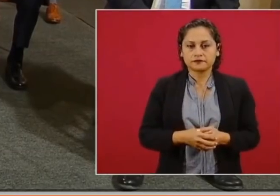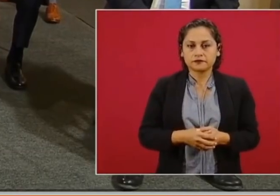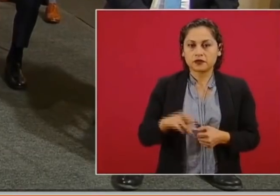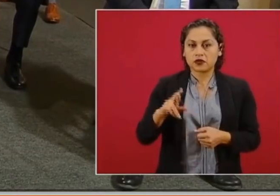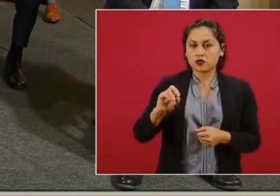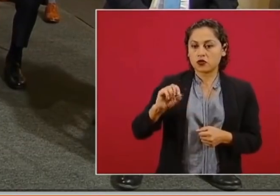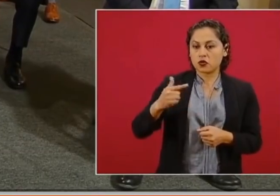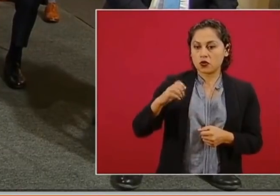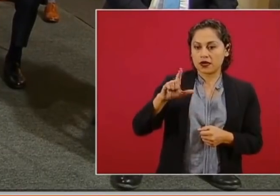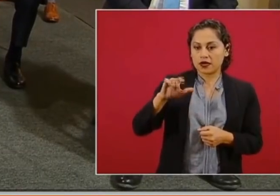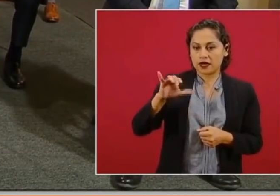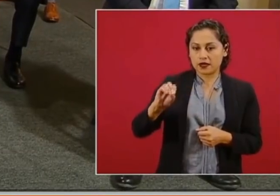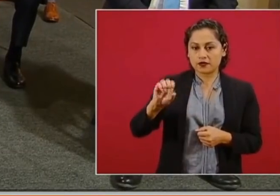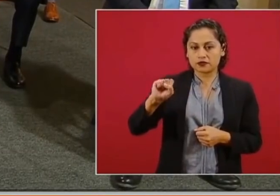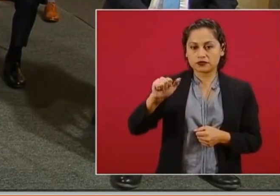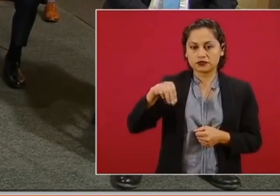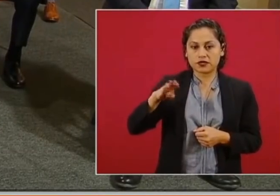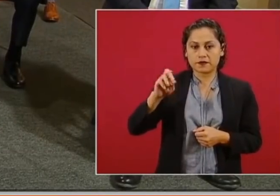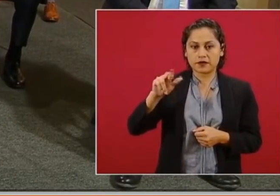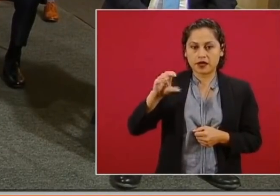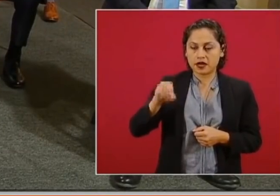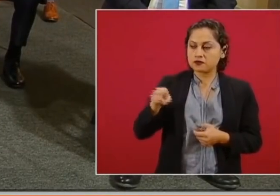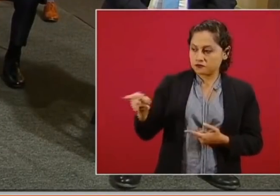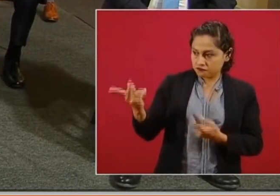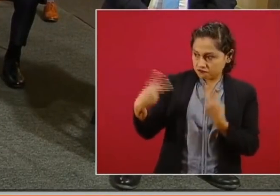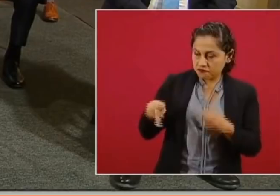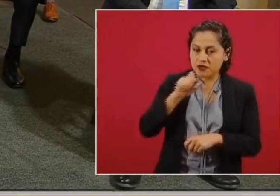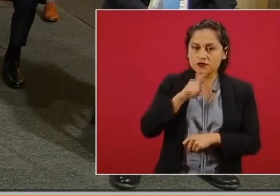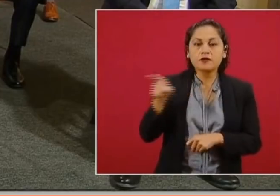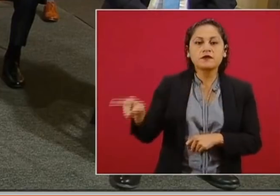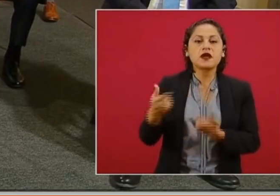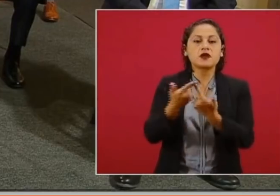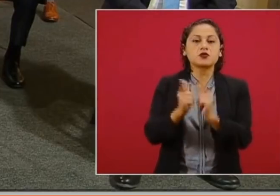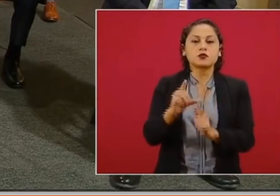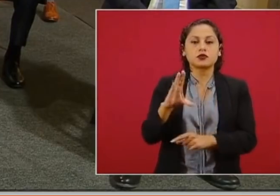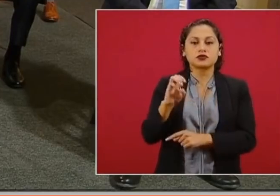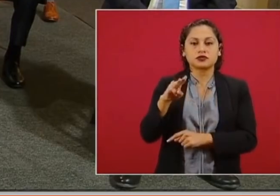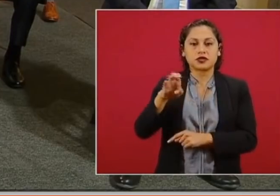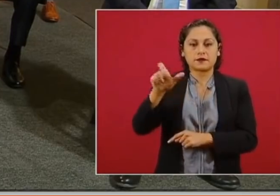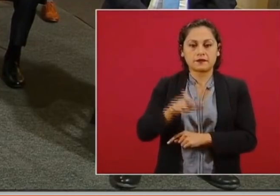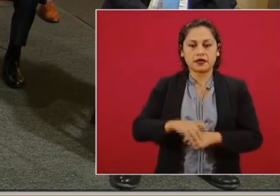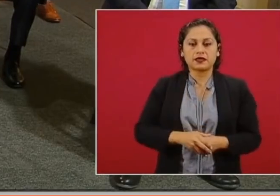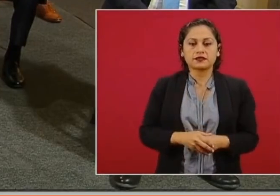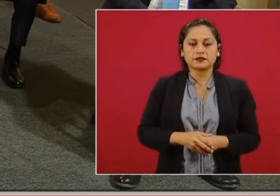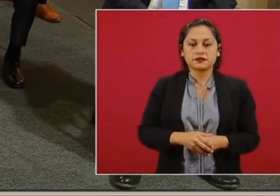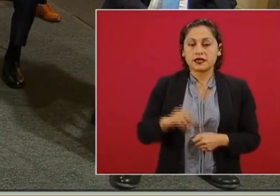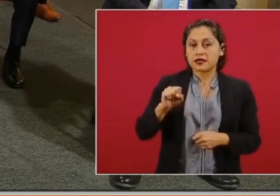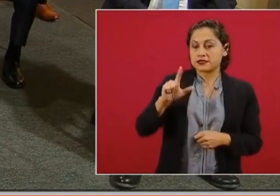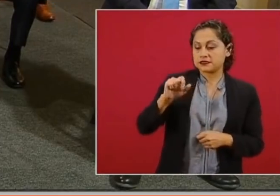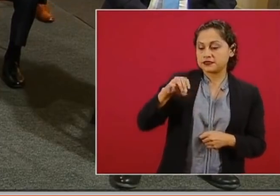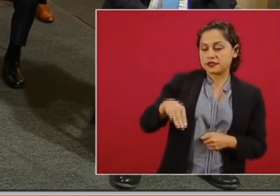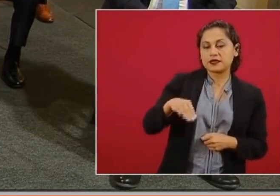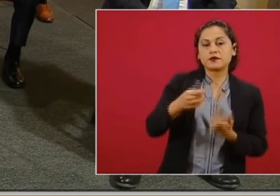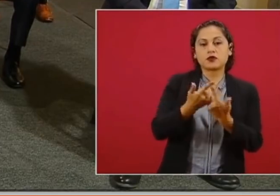Rogelio Zambrano, que está aquí con nosotros, del grupo Cemex. Carlos Slim es grupo